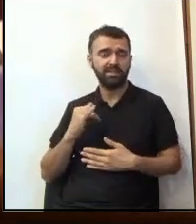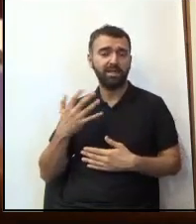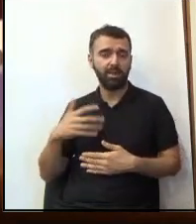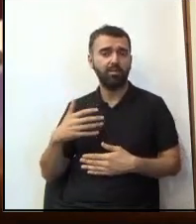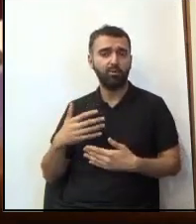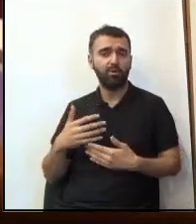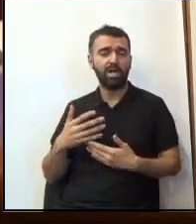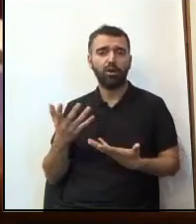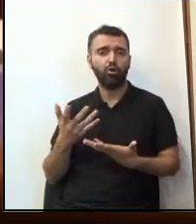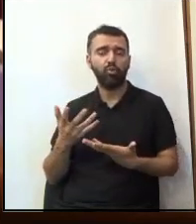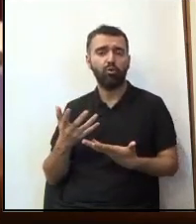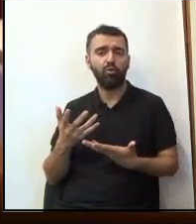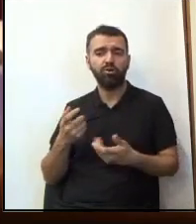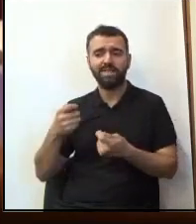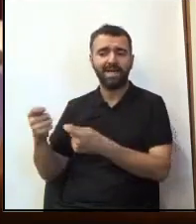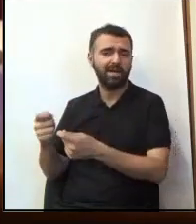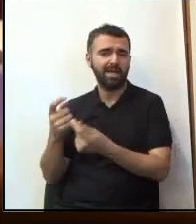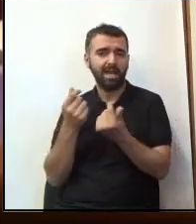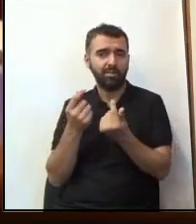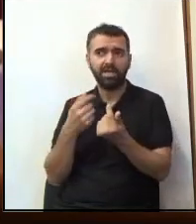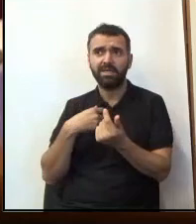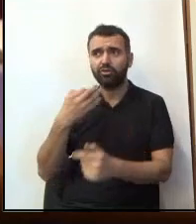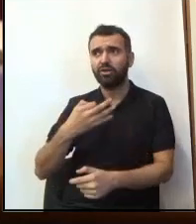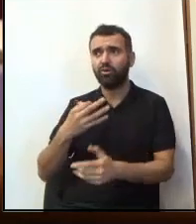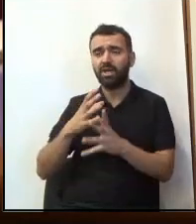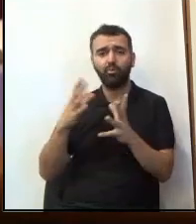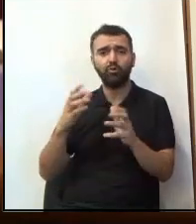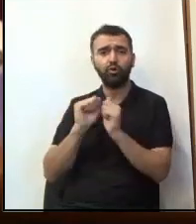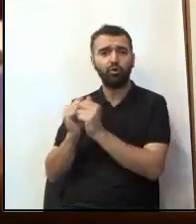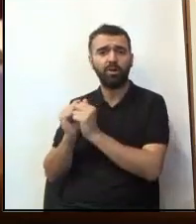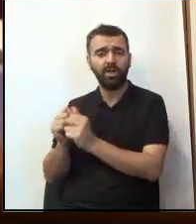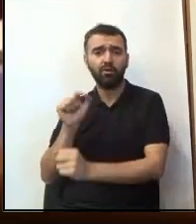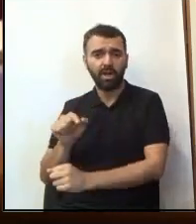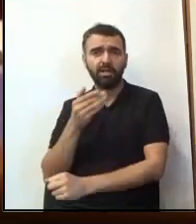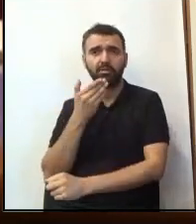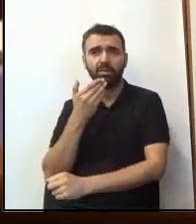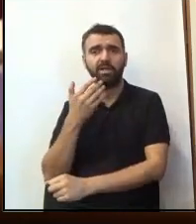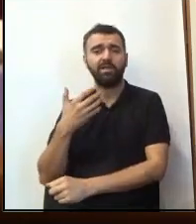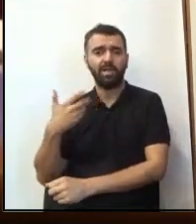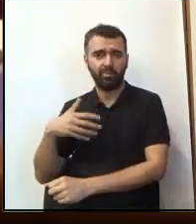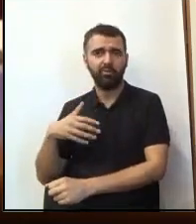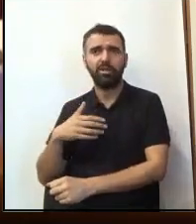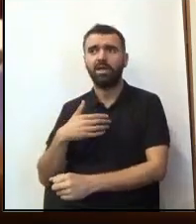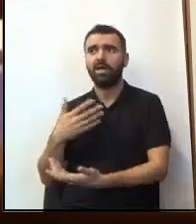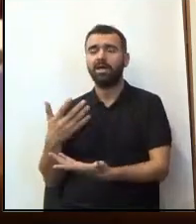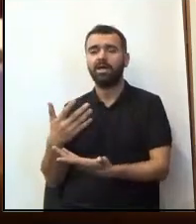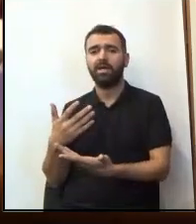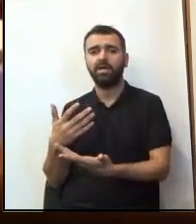sea, y estoy segura que muchos de los colegas que están acá también, ¿ya? Es parte de nuestro